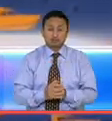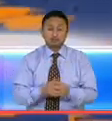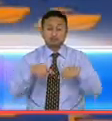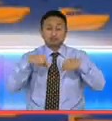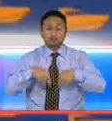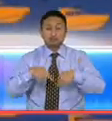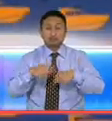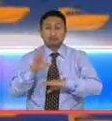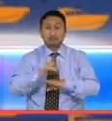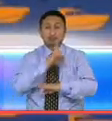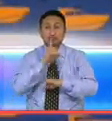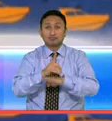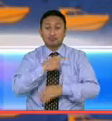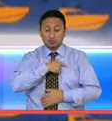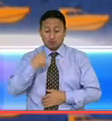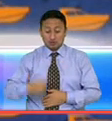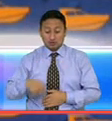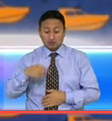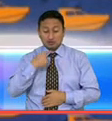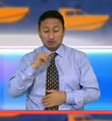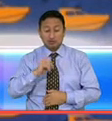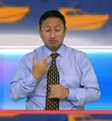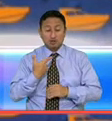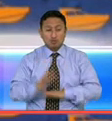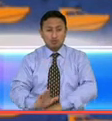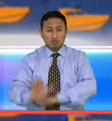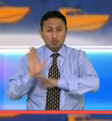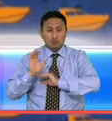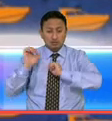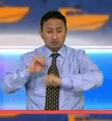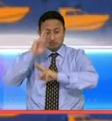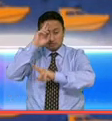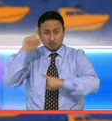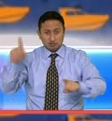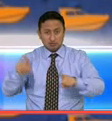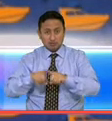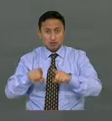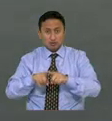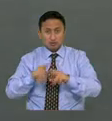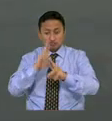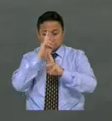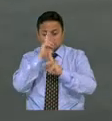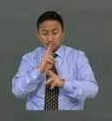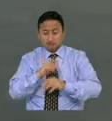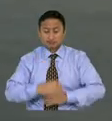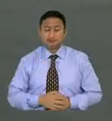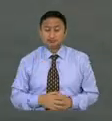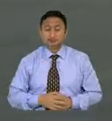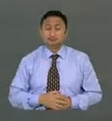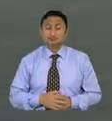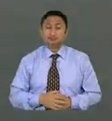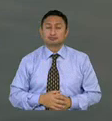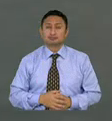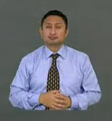la delegación china manifestó su compromiso de respetar los acuerdos internacionales.